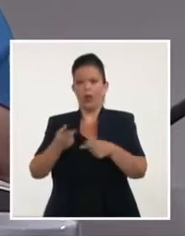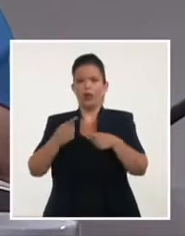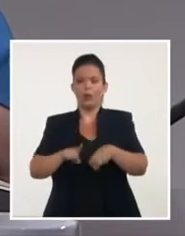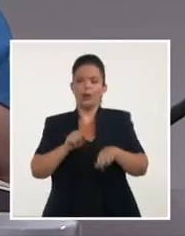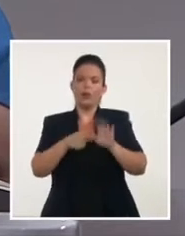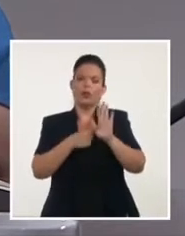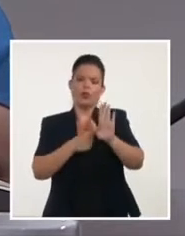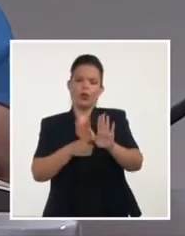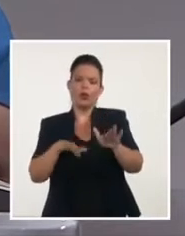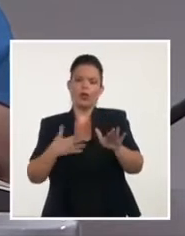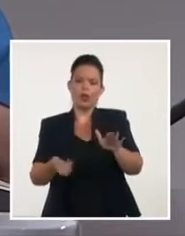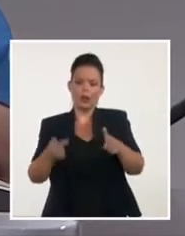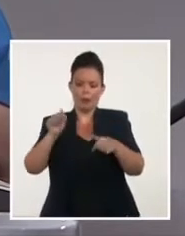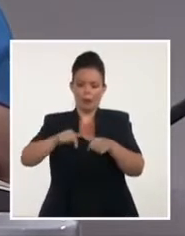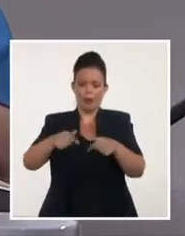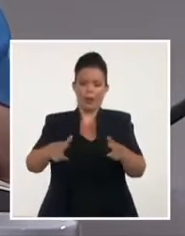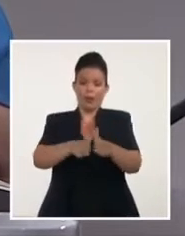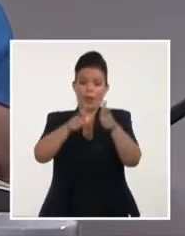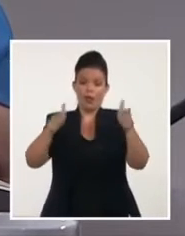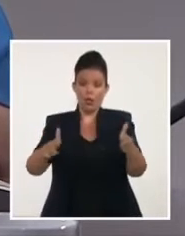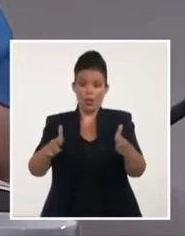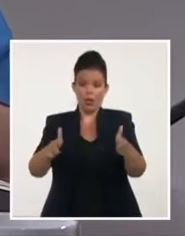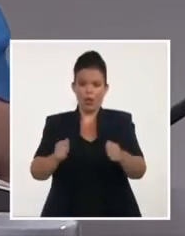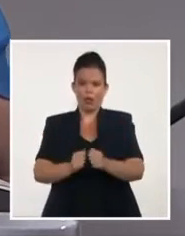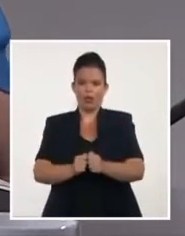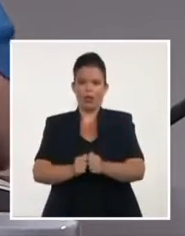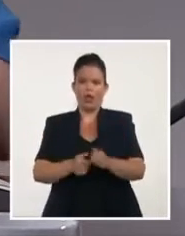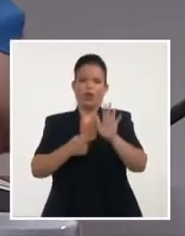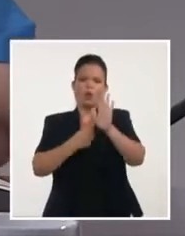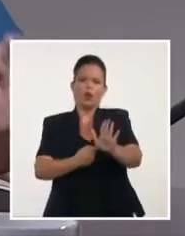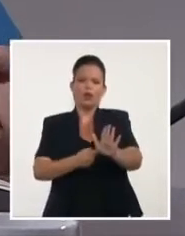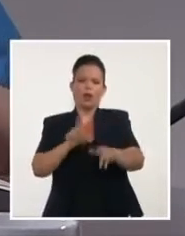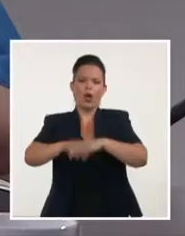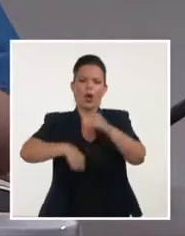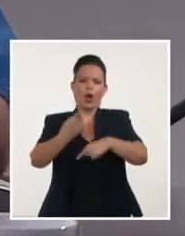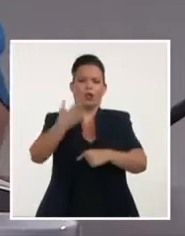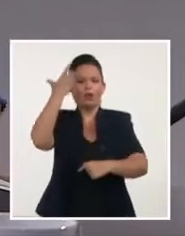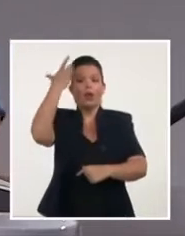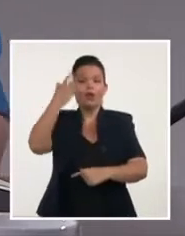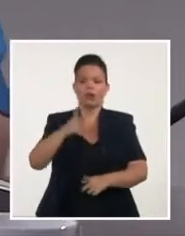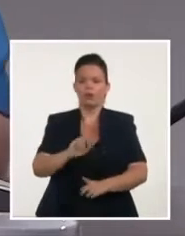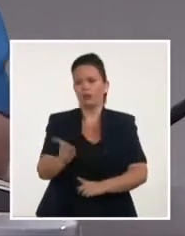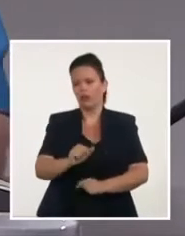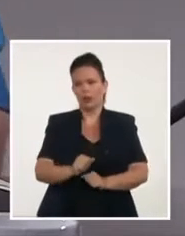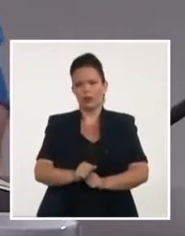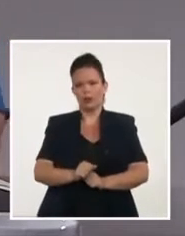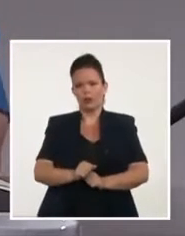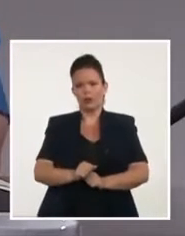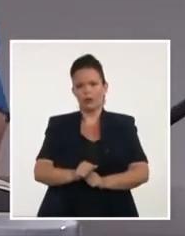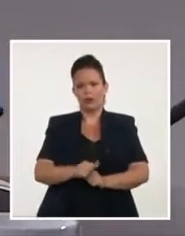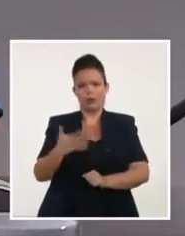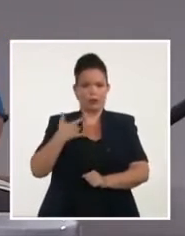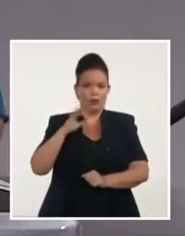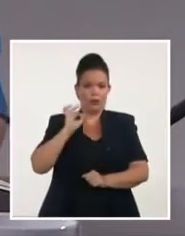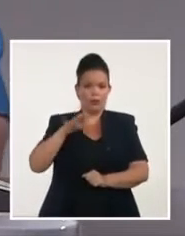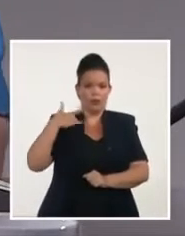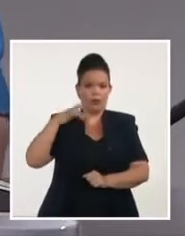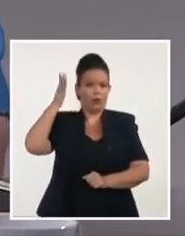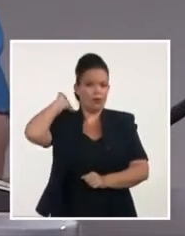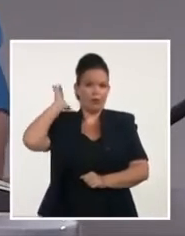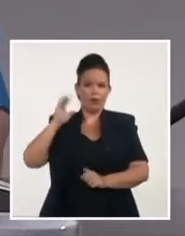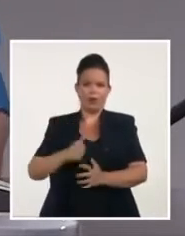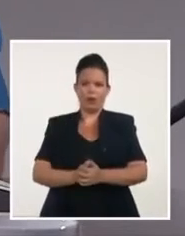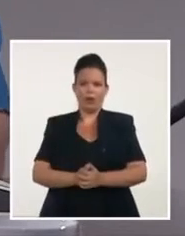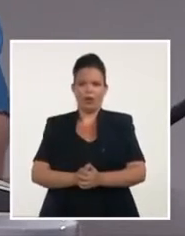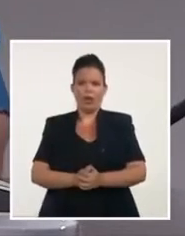de la gente ahí no necesariamente estaba opuesta al gobierno de Dilma. Se presentaron en eso porque tenían un conflicto con